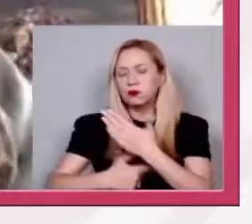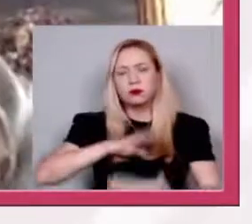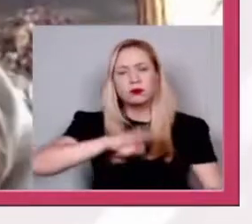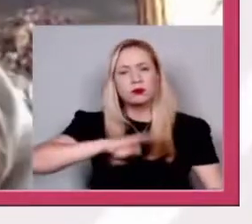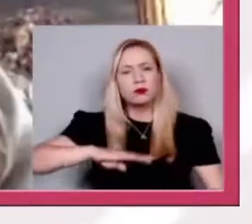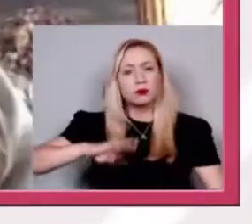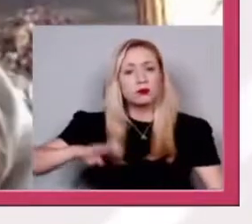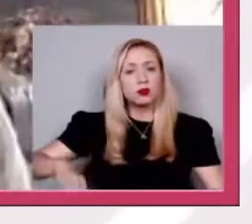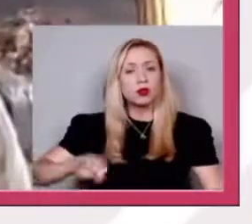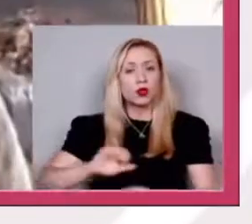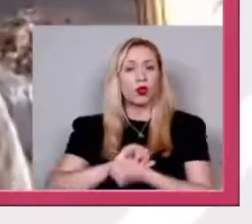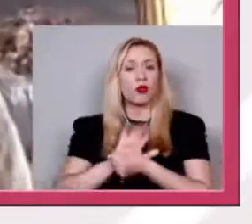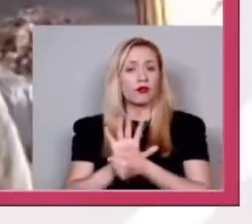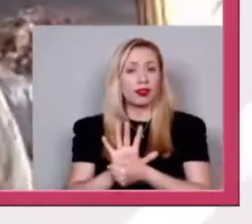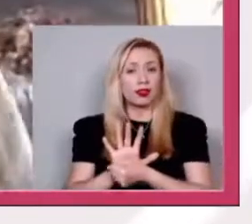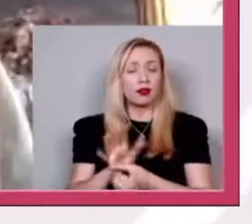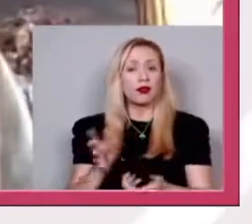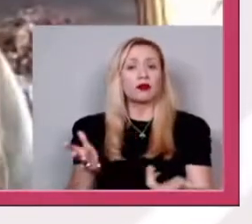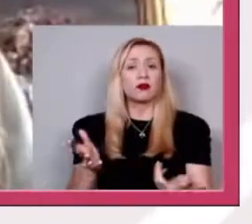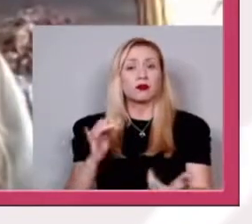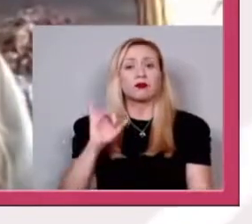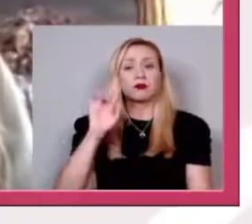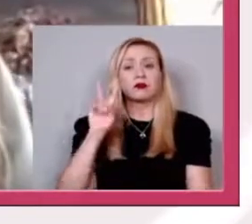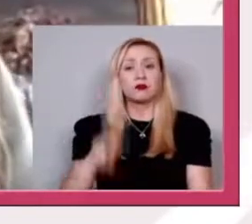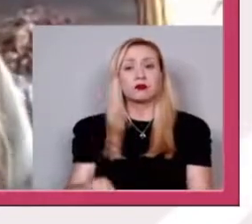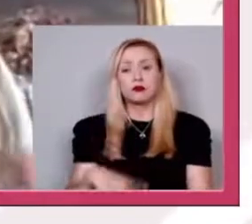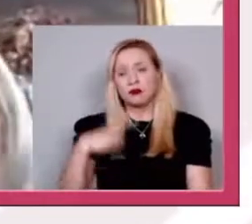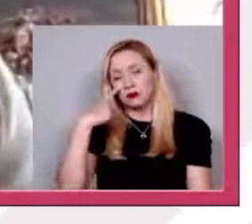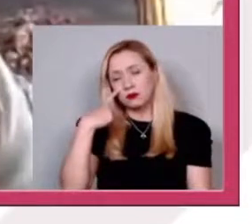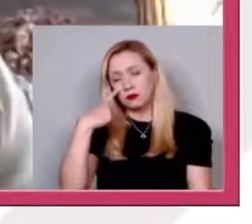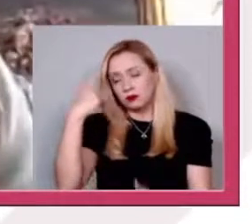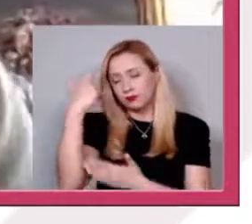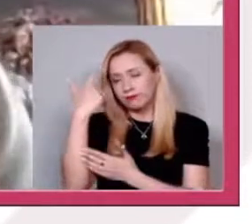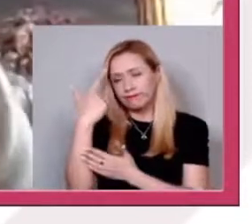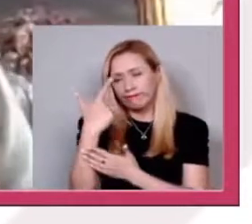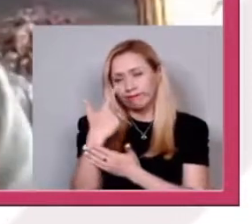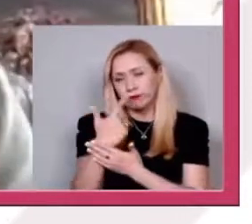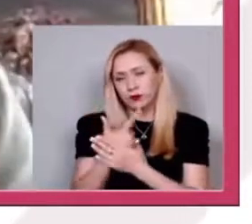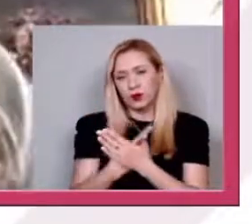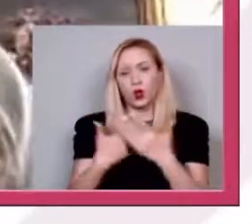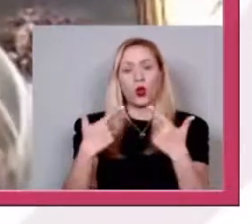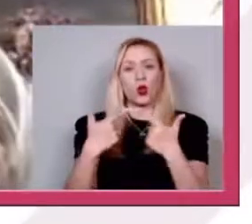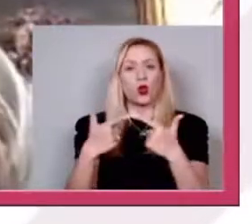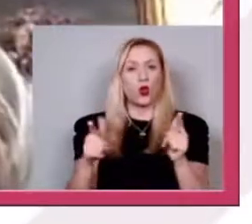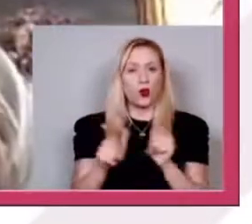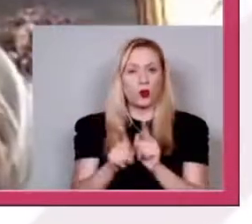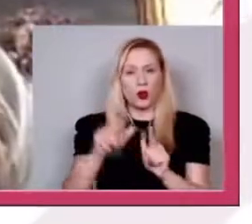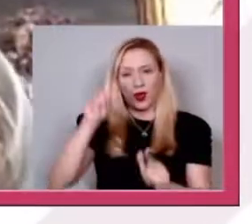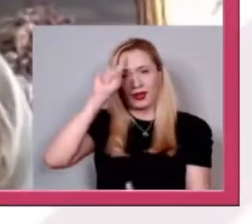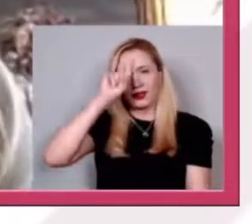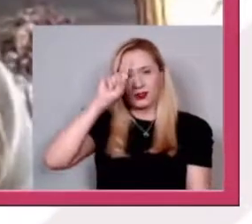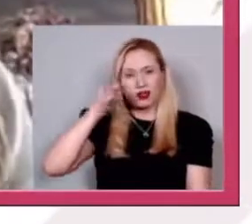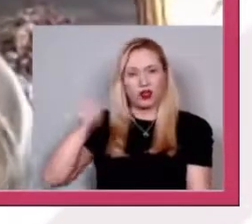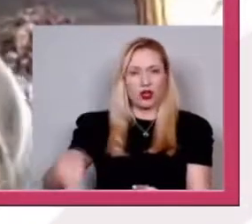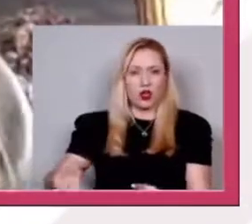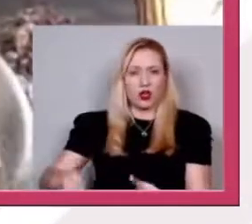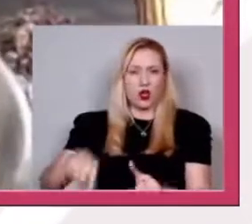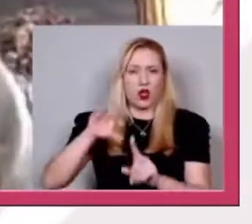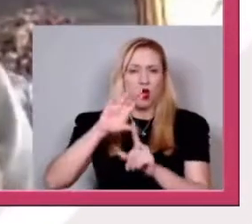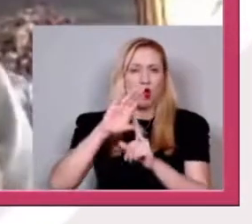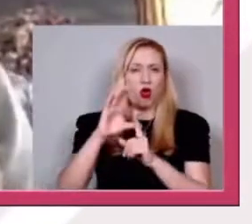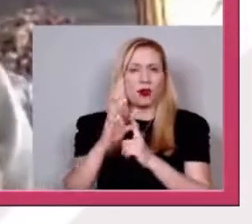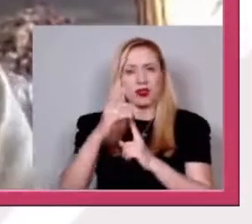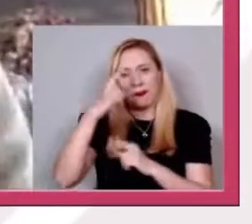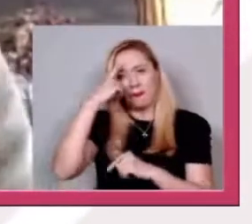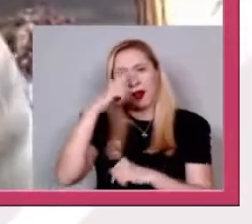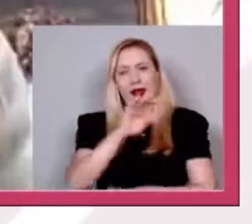que sí, efectivamente, pues los últimos datos que hemos tenido acceso, tanto los del grupo asesor del comité de vacunación, me